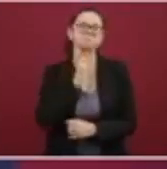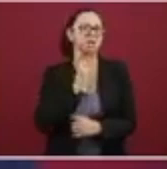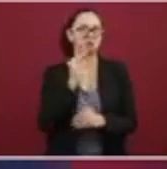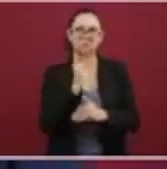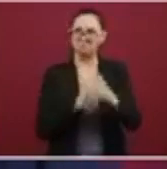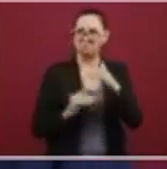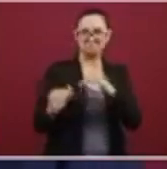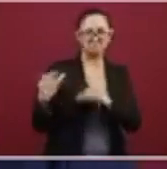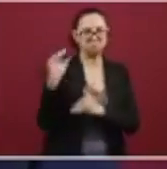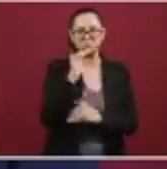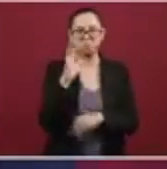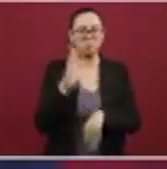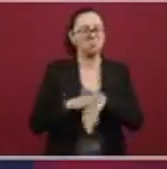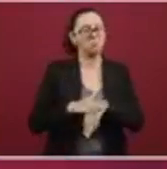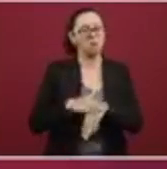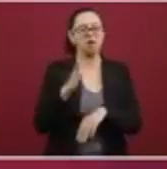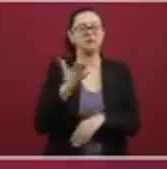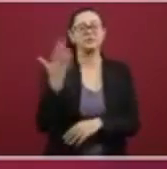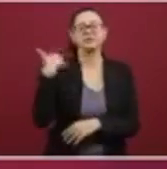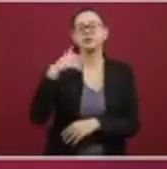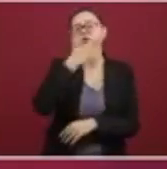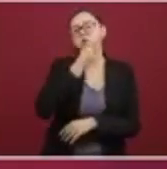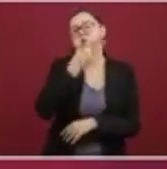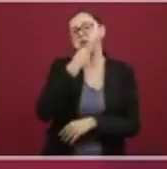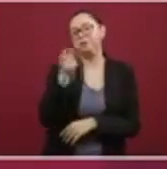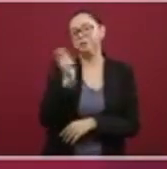Decía Rockefeller, el negocio